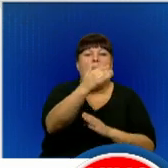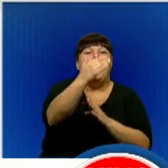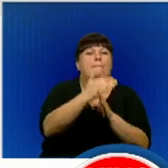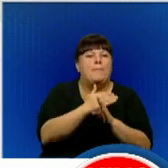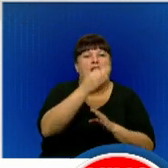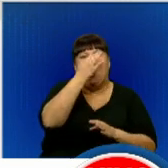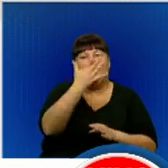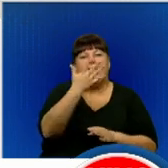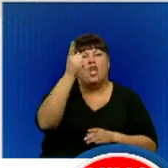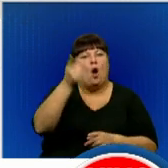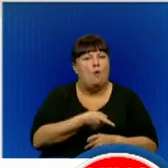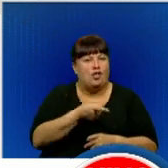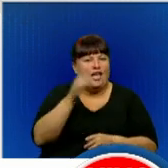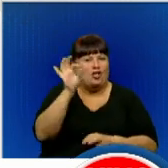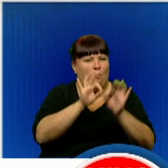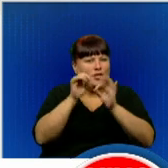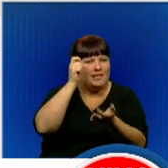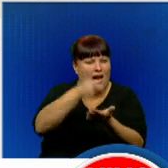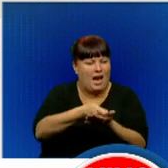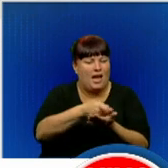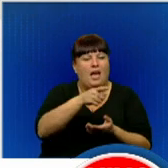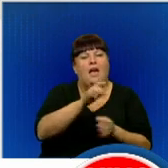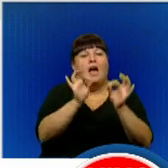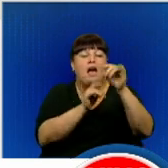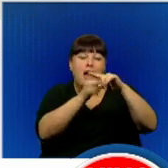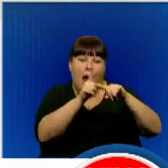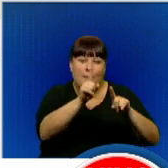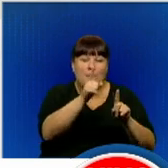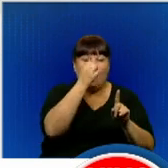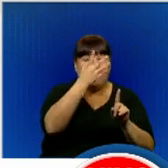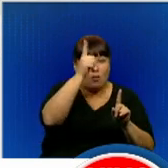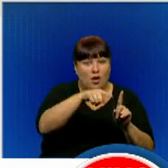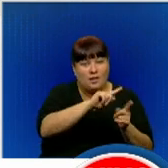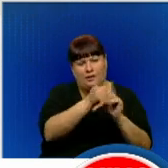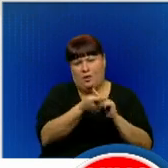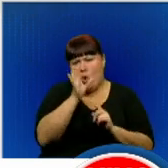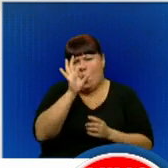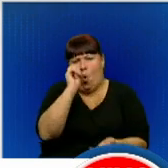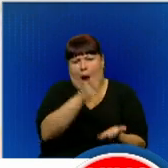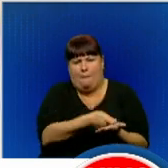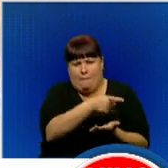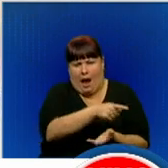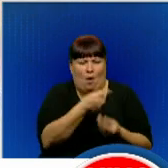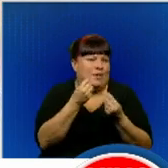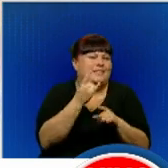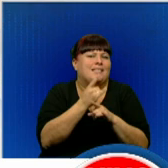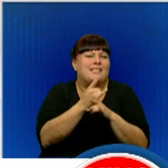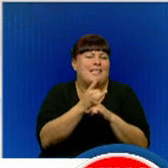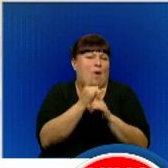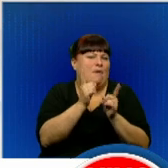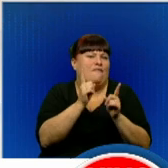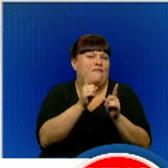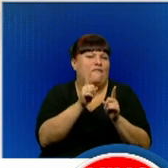25 por ciento la alícuota calculado desde ese 25 por ciento que nunca se pagó porque siempre estuvo en vigencia